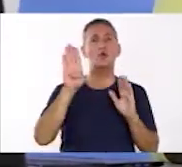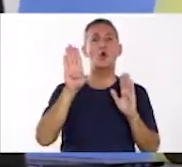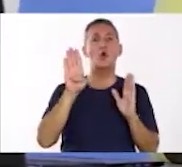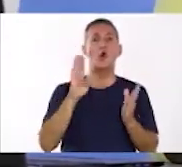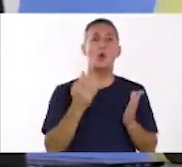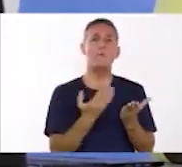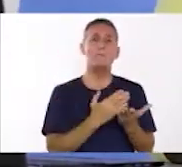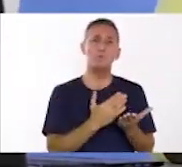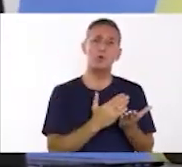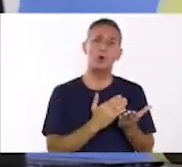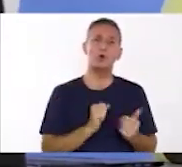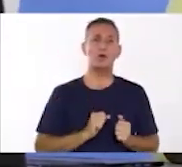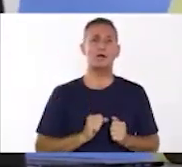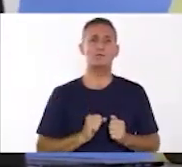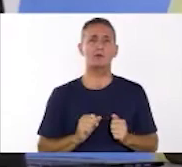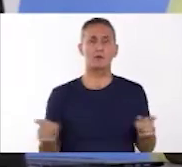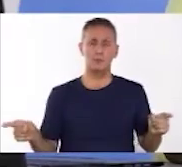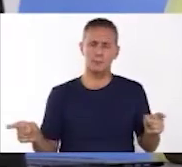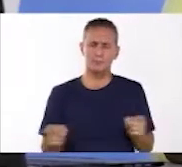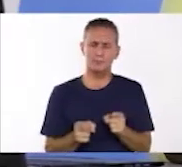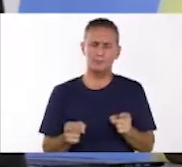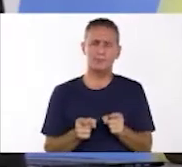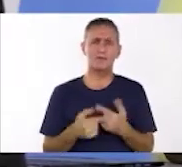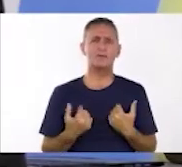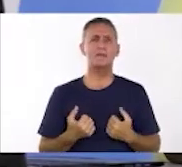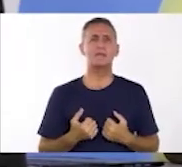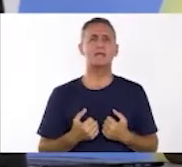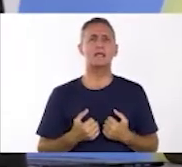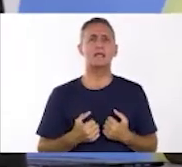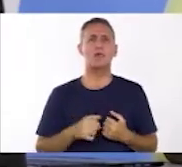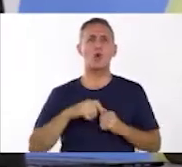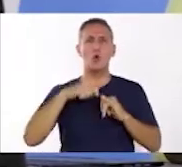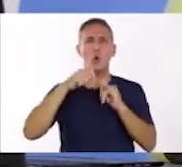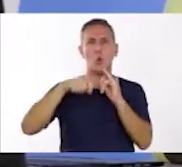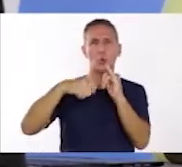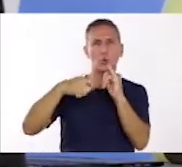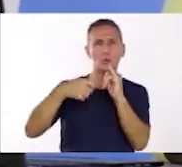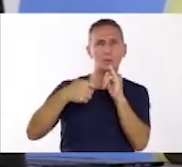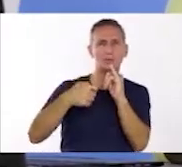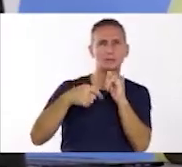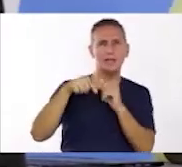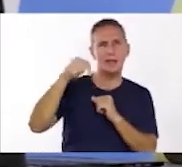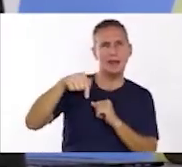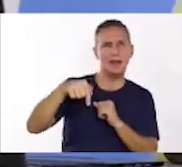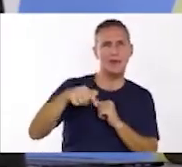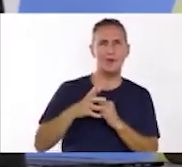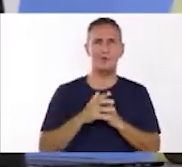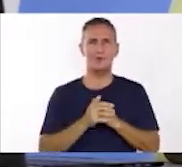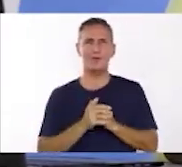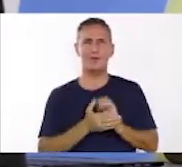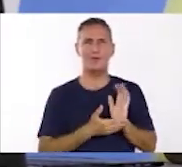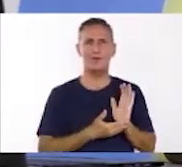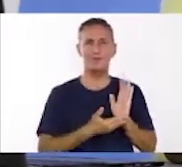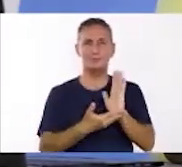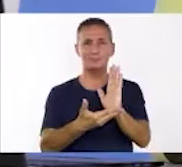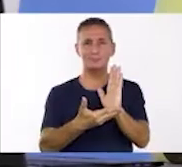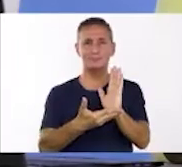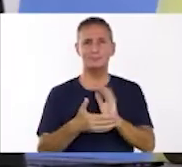vamos a resumir esos datos biográficos con un documental que yo les voy a presentar.